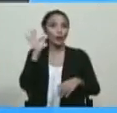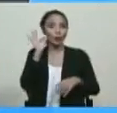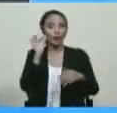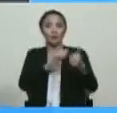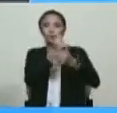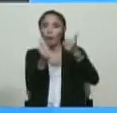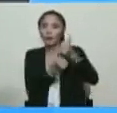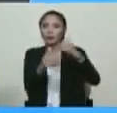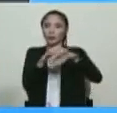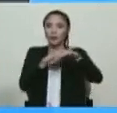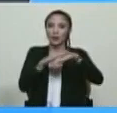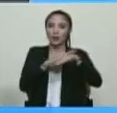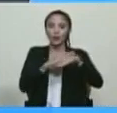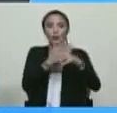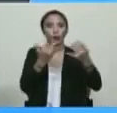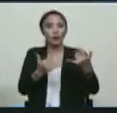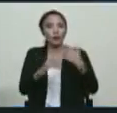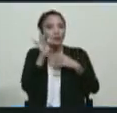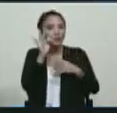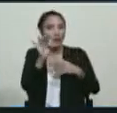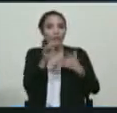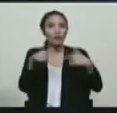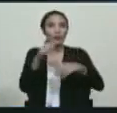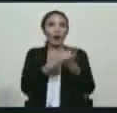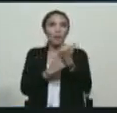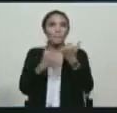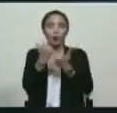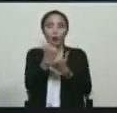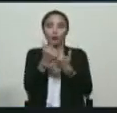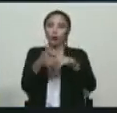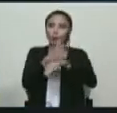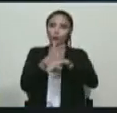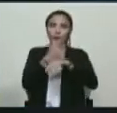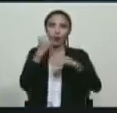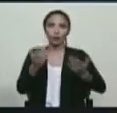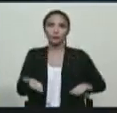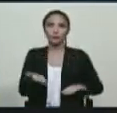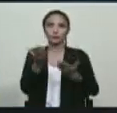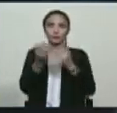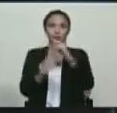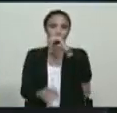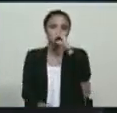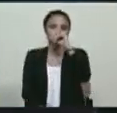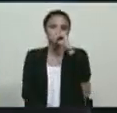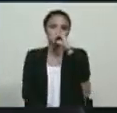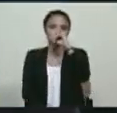viceministros, funcionarios del gobierno nacional y regional.